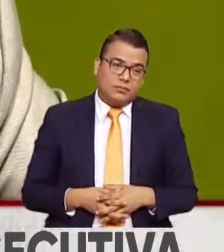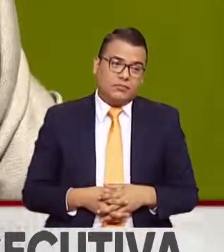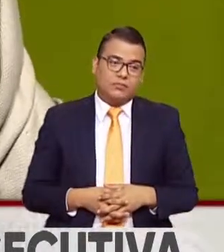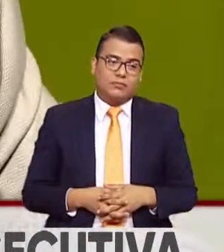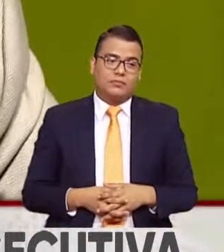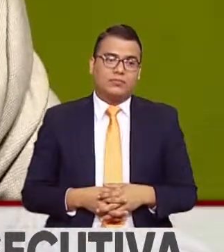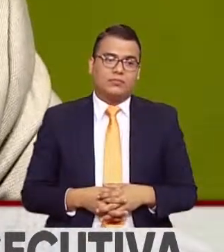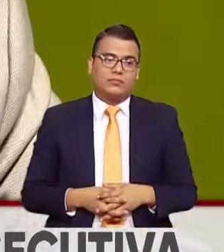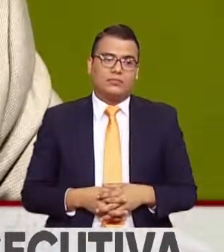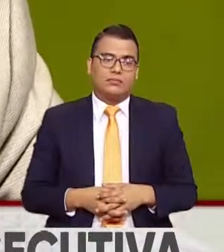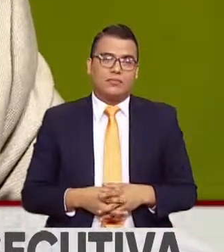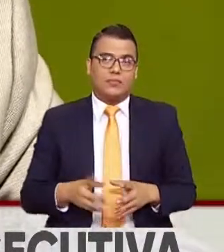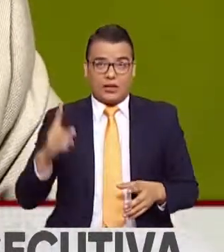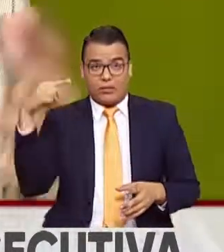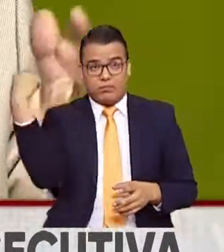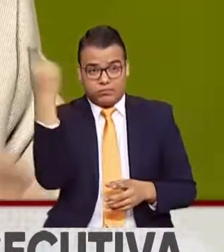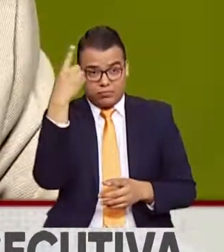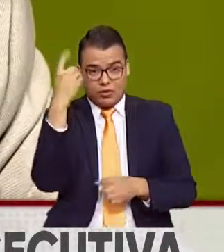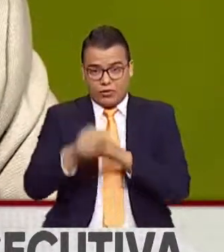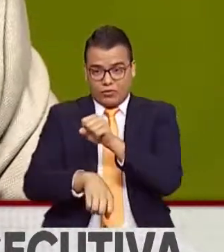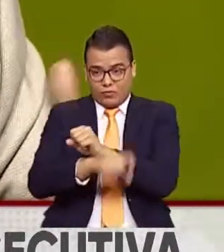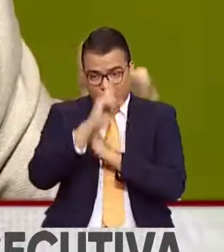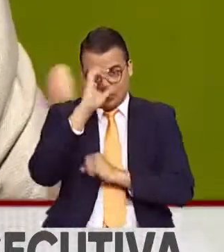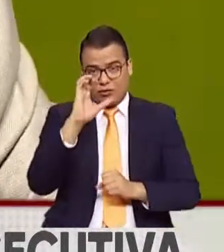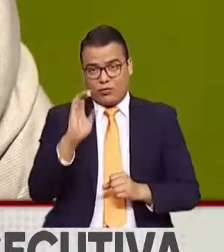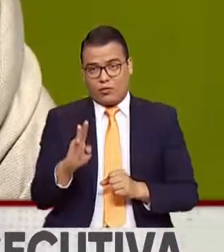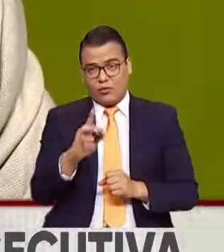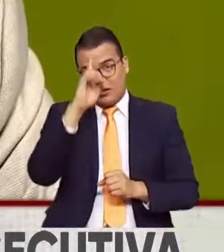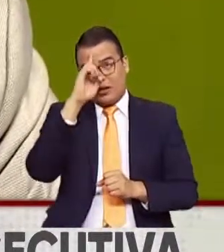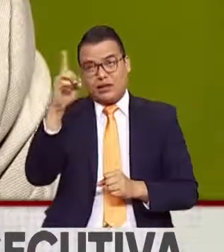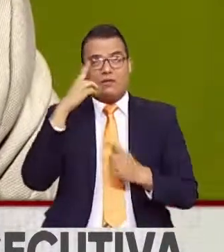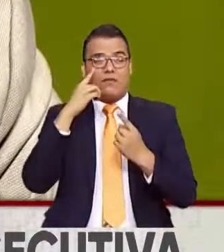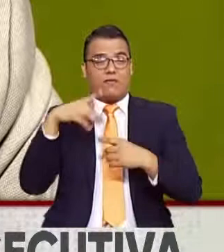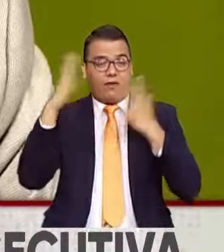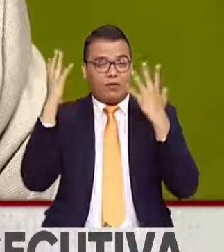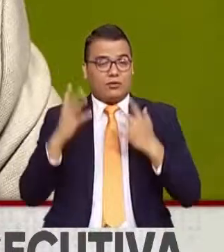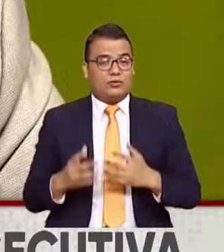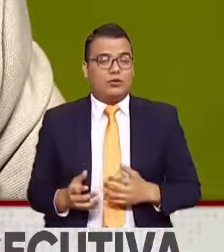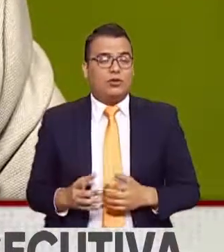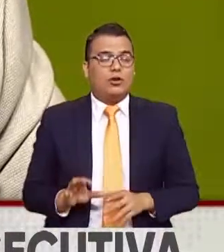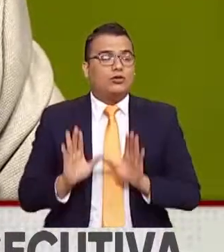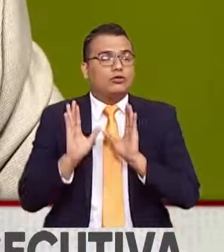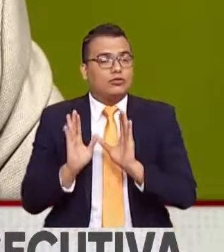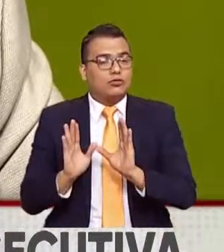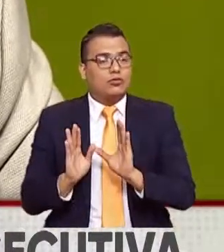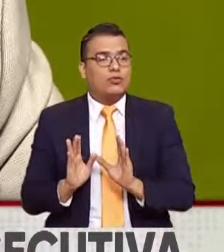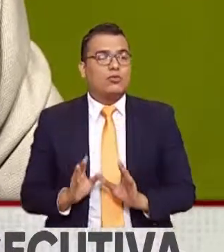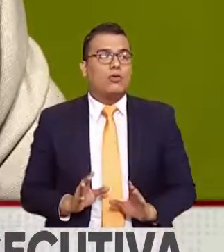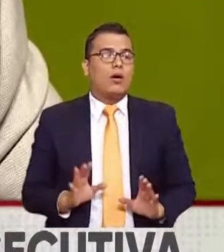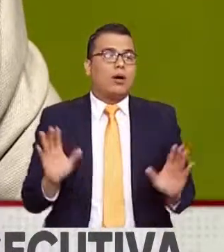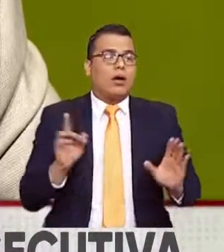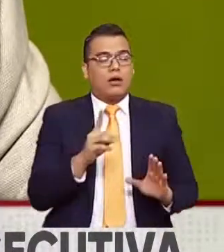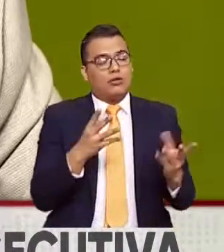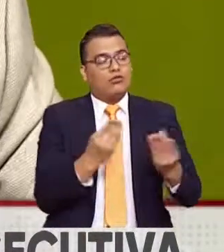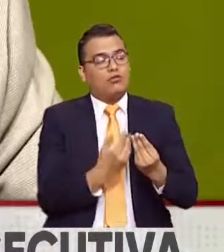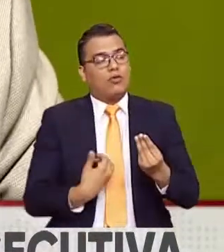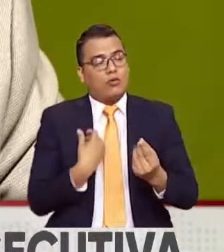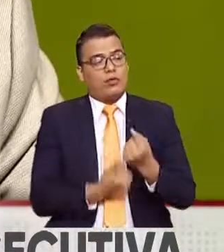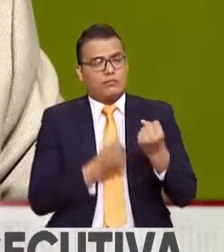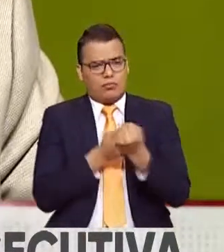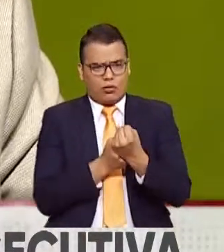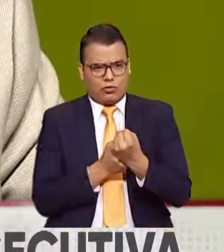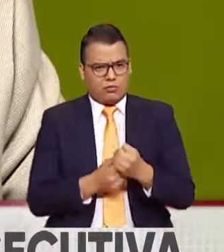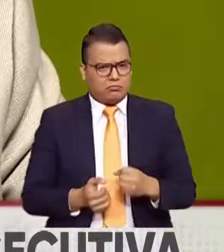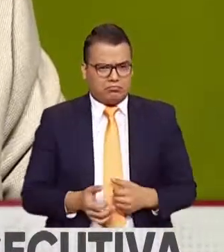en el mundo del fútbol que un club de los grandes si me permite decir pues la posta pues en tan